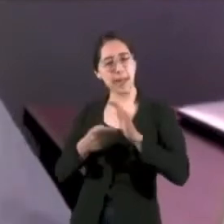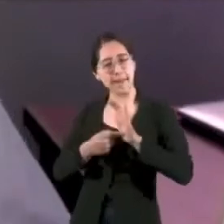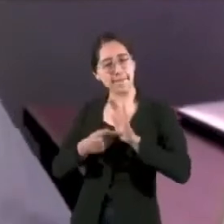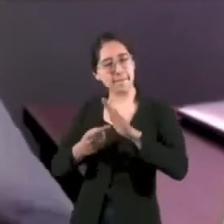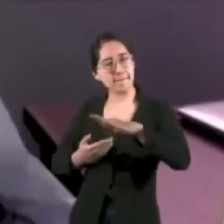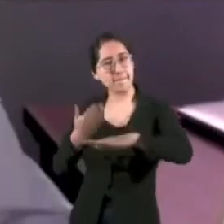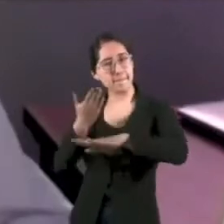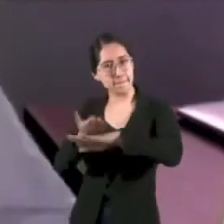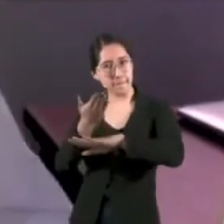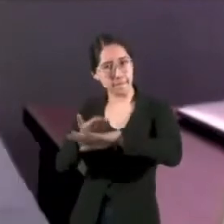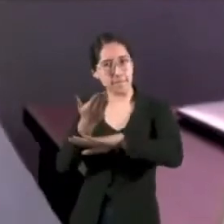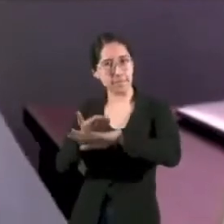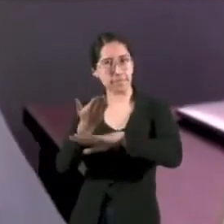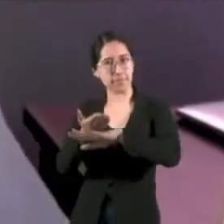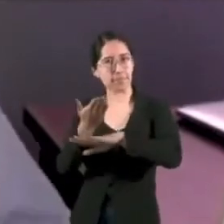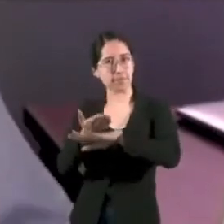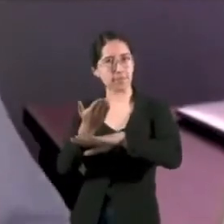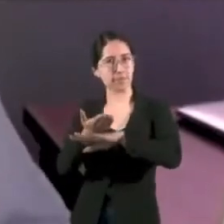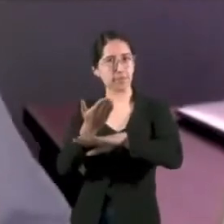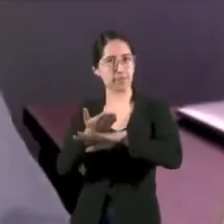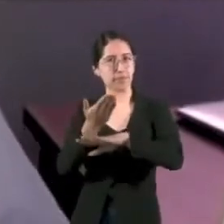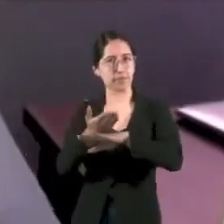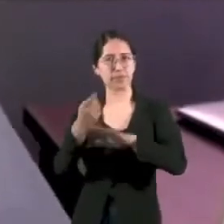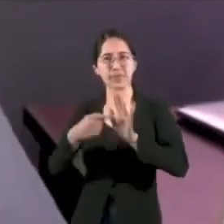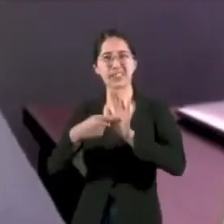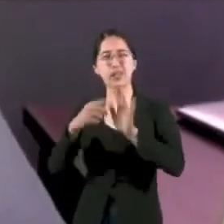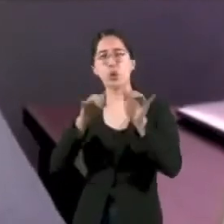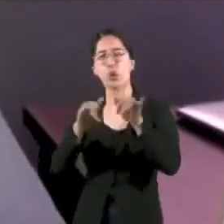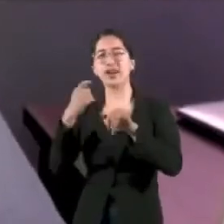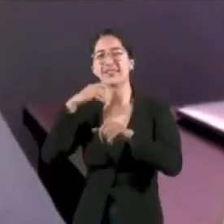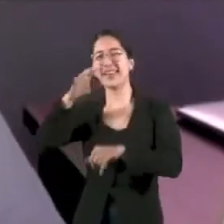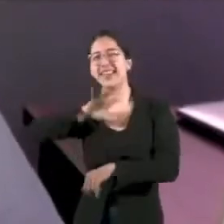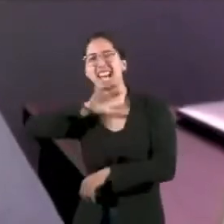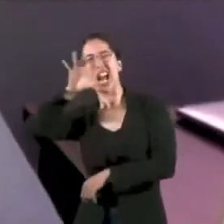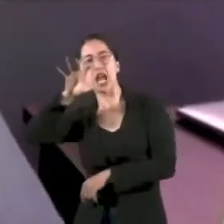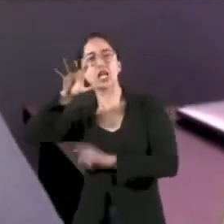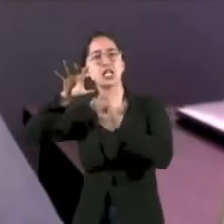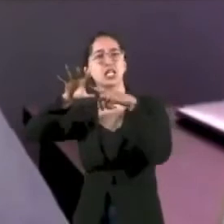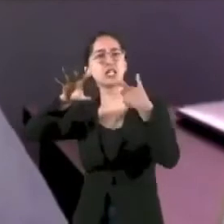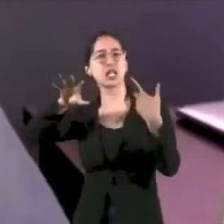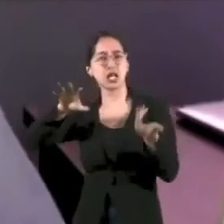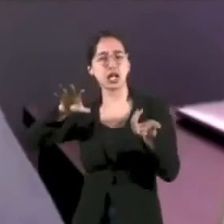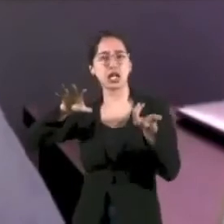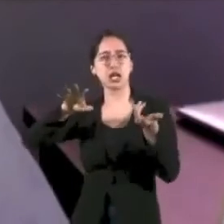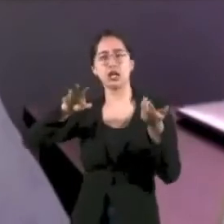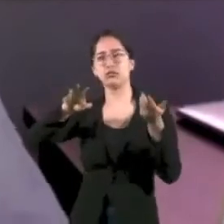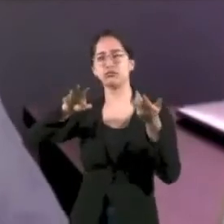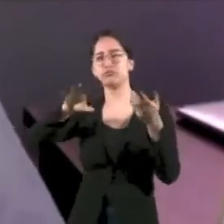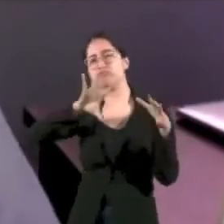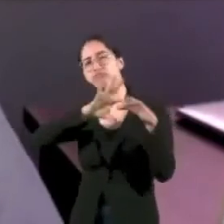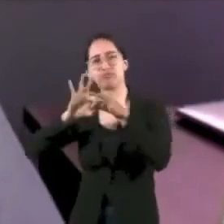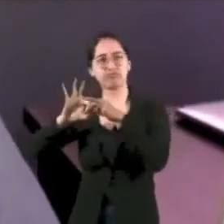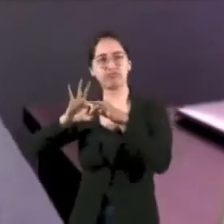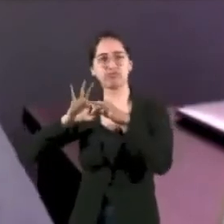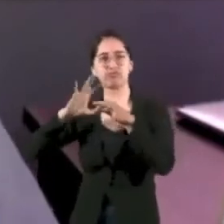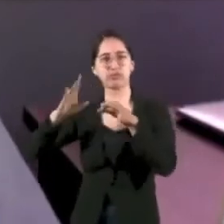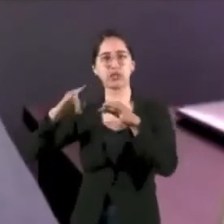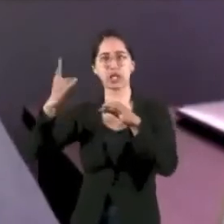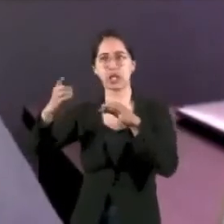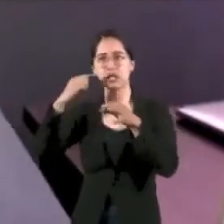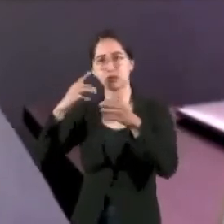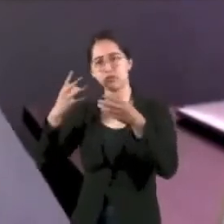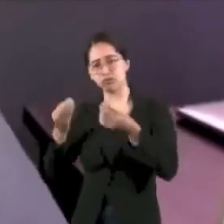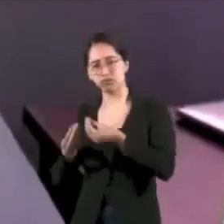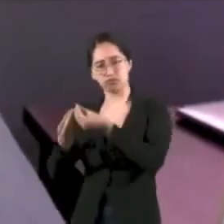se estableció como delito, y delito que podía llevar al guerrillero o guerrillera a consejo de